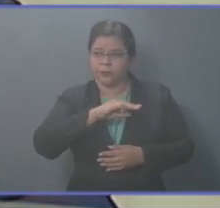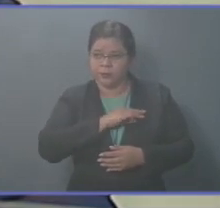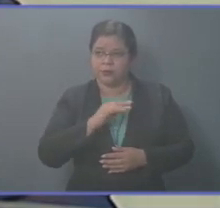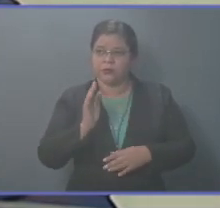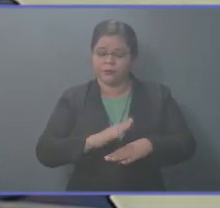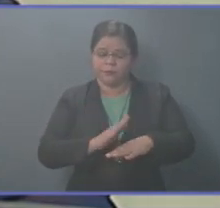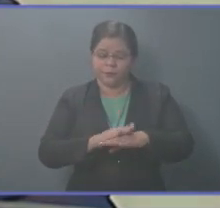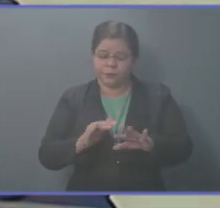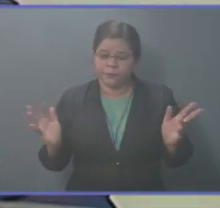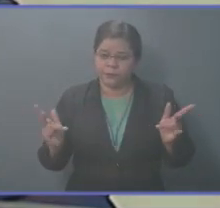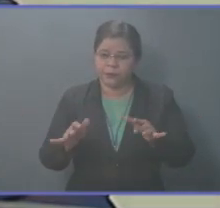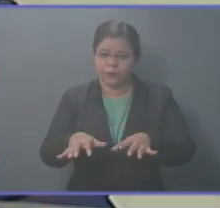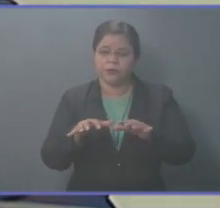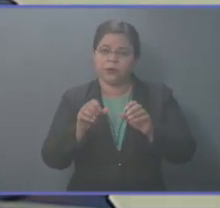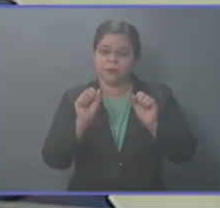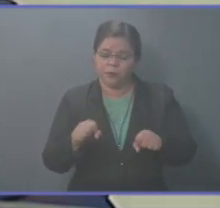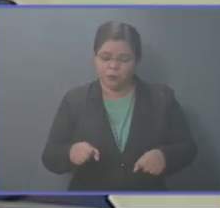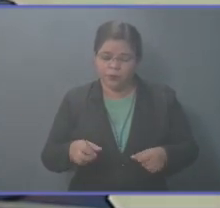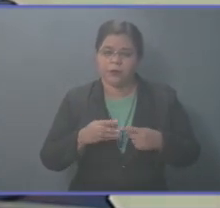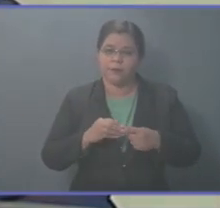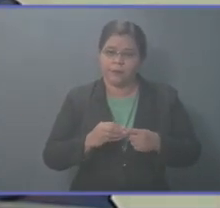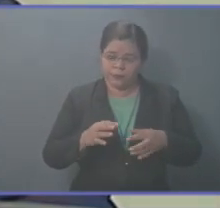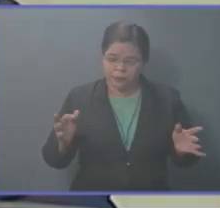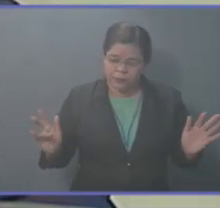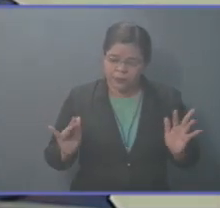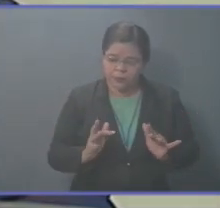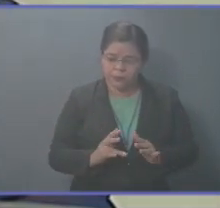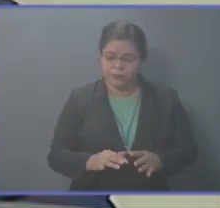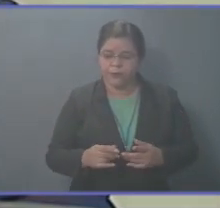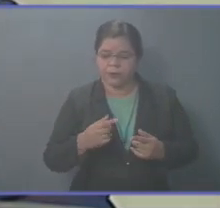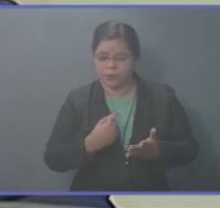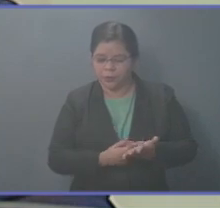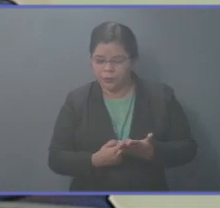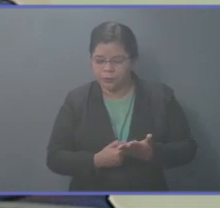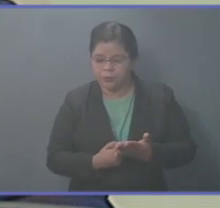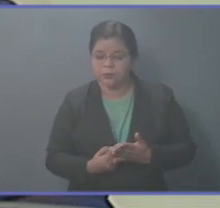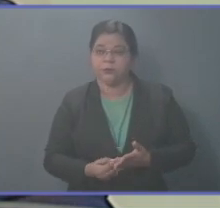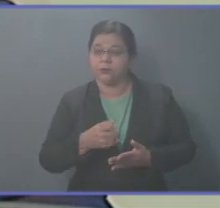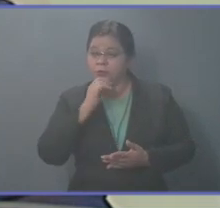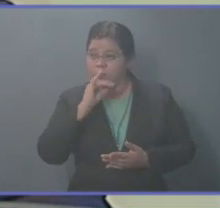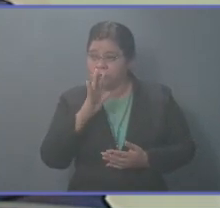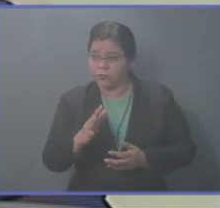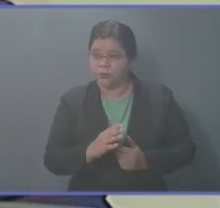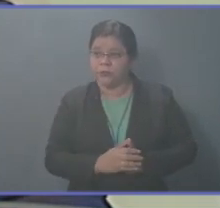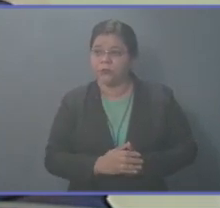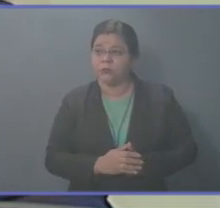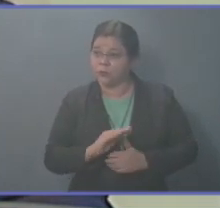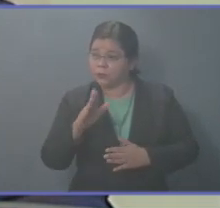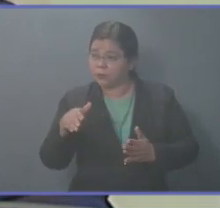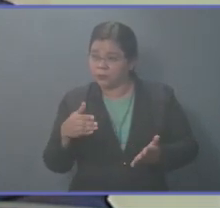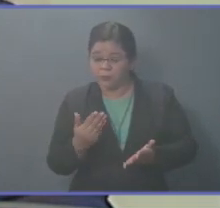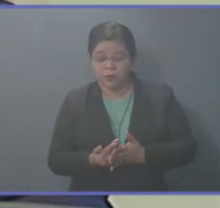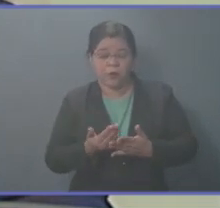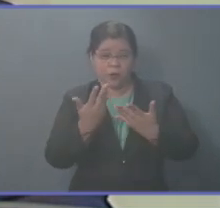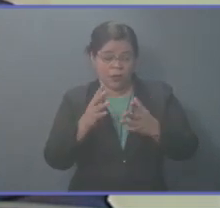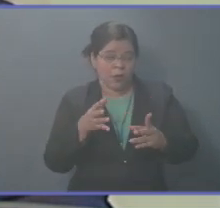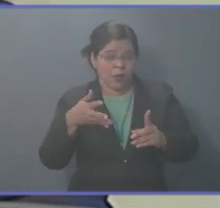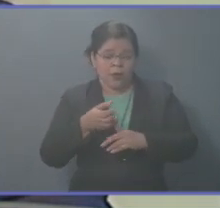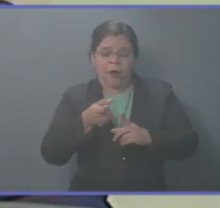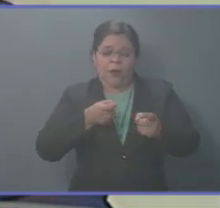Asamblea Legislativa para que sesione extraordinariamente. Este tribunal considera que el acto impugnado determinado es objeto de